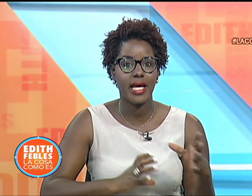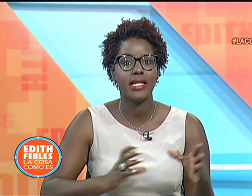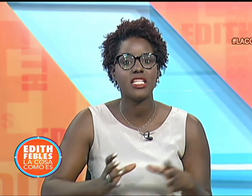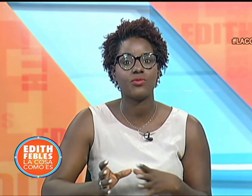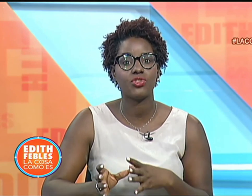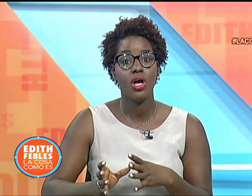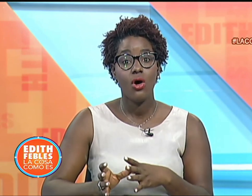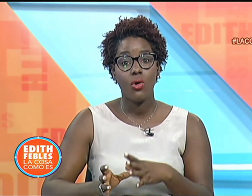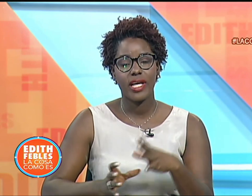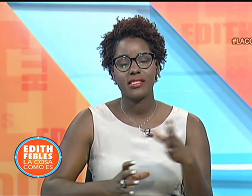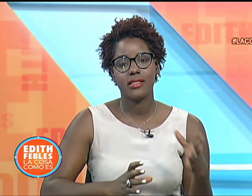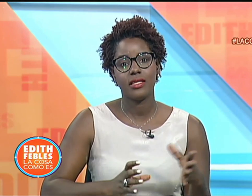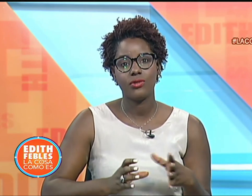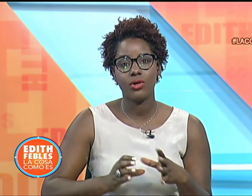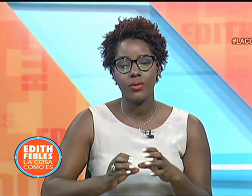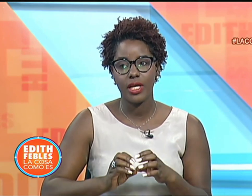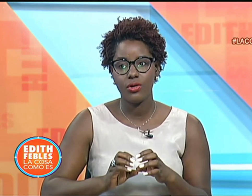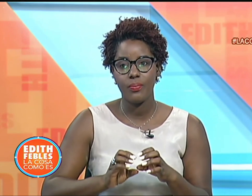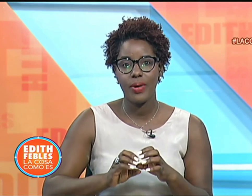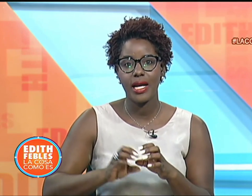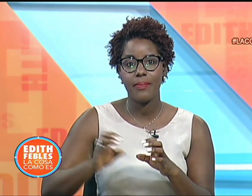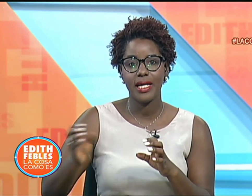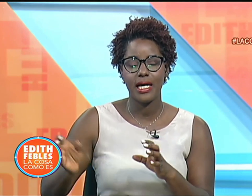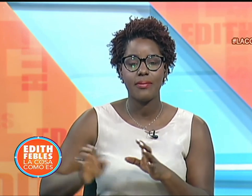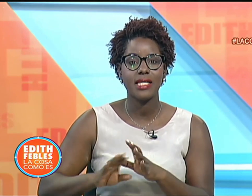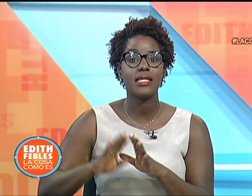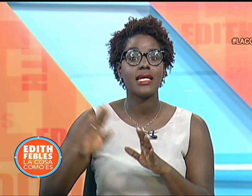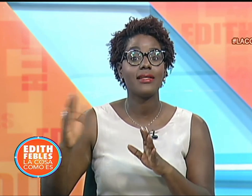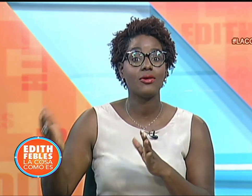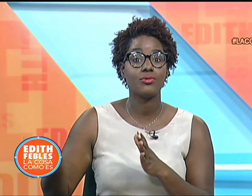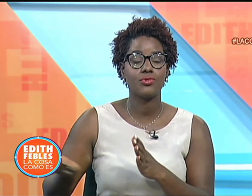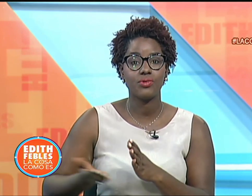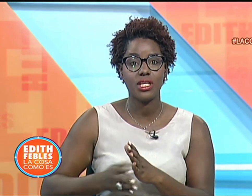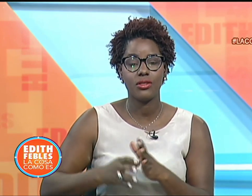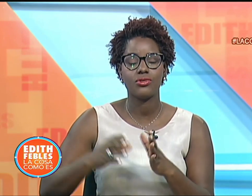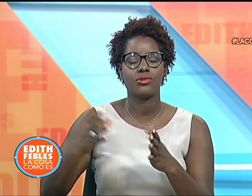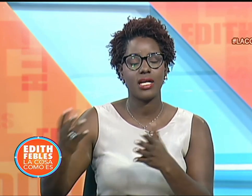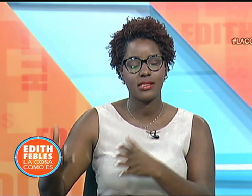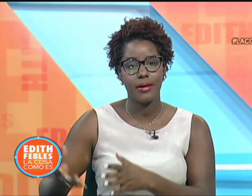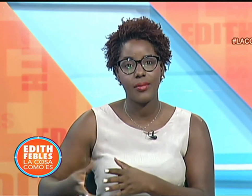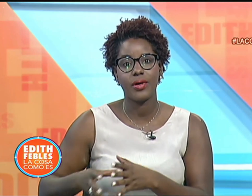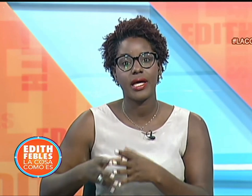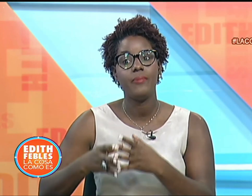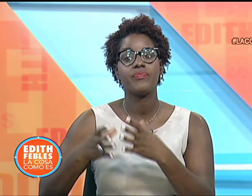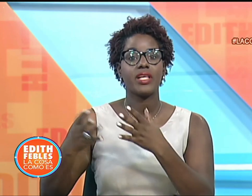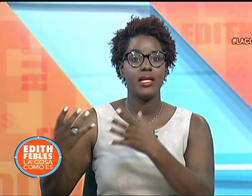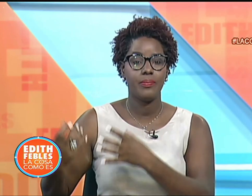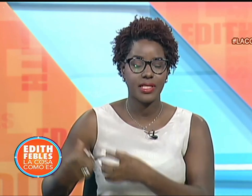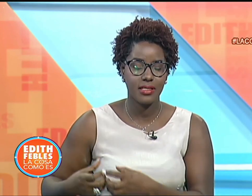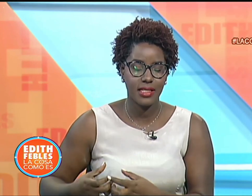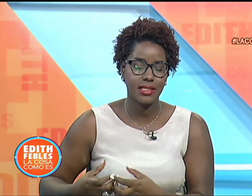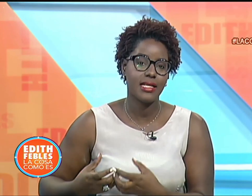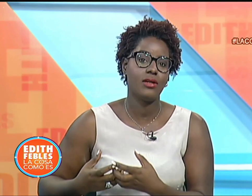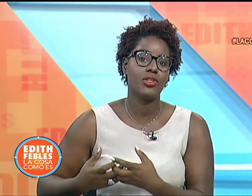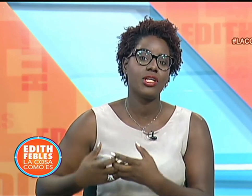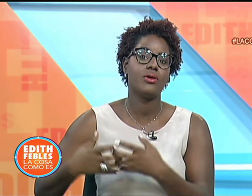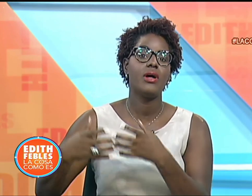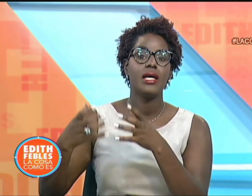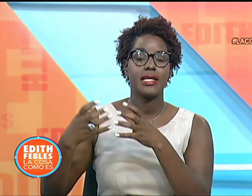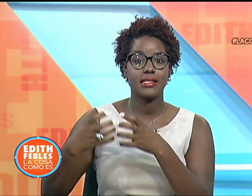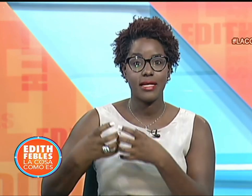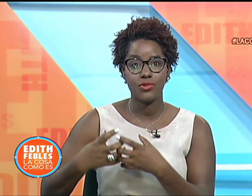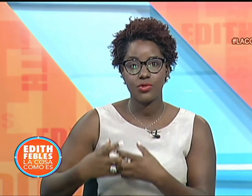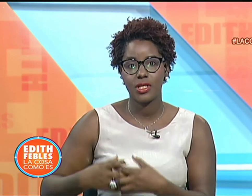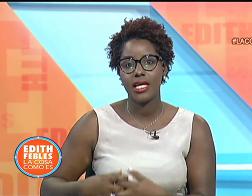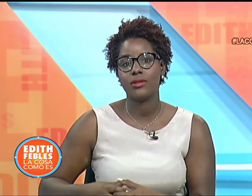los mecanismos o qué está haciendo el gobierno para paliar más allá de los subsidios. O sea, sabemos que el presidente ya lo dijo,